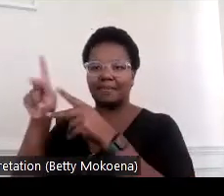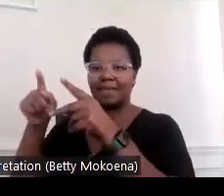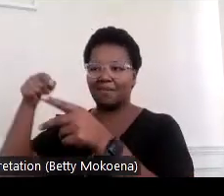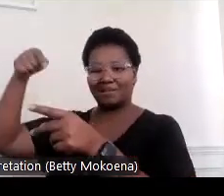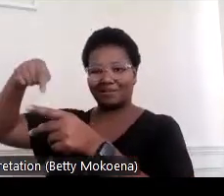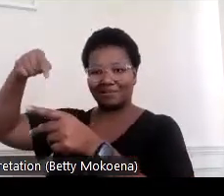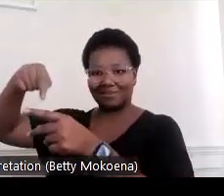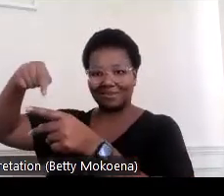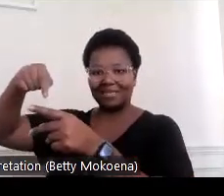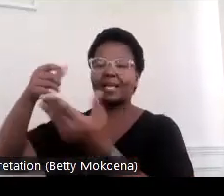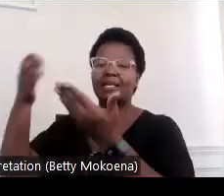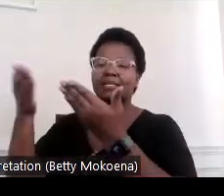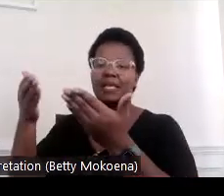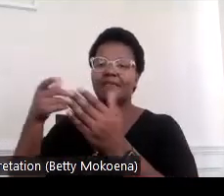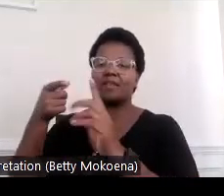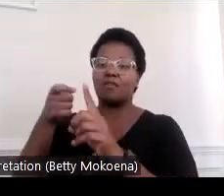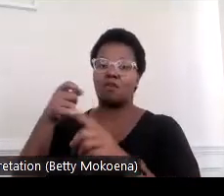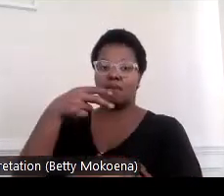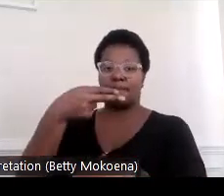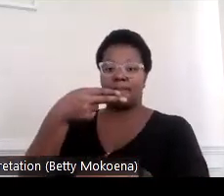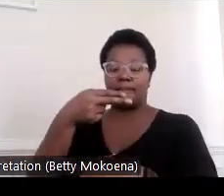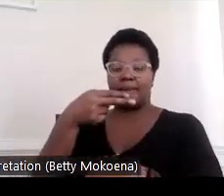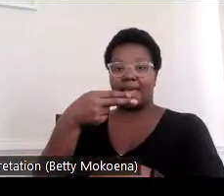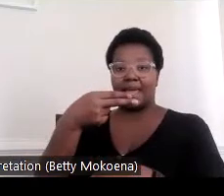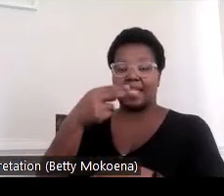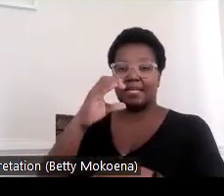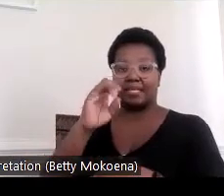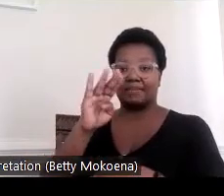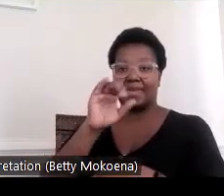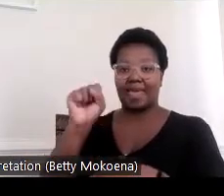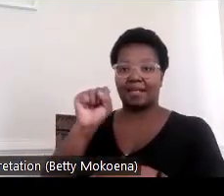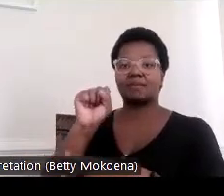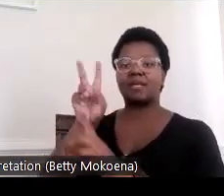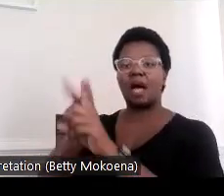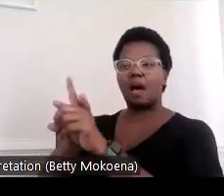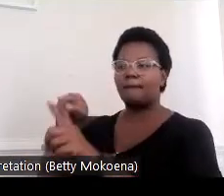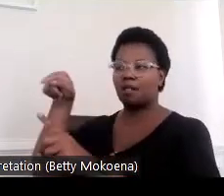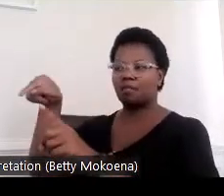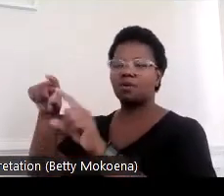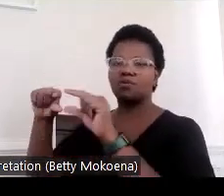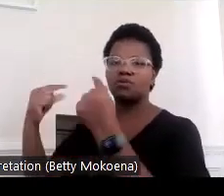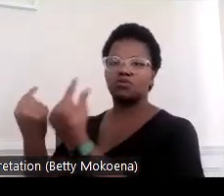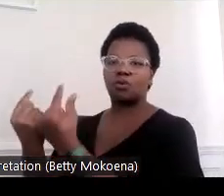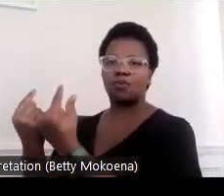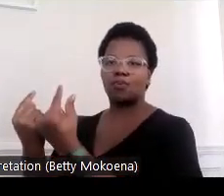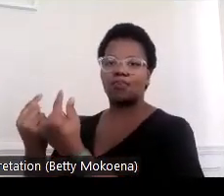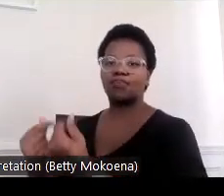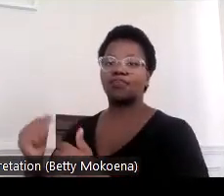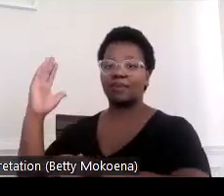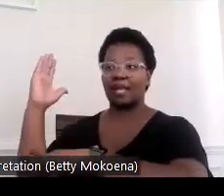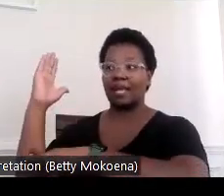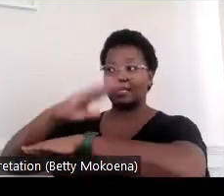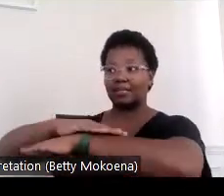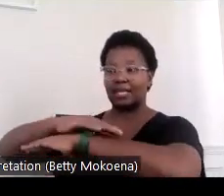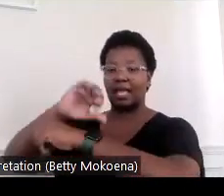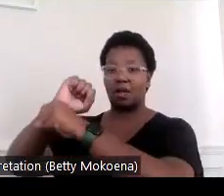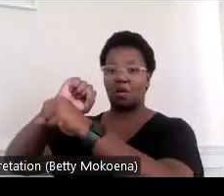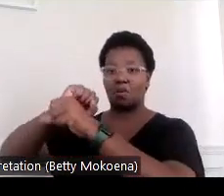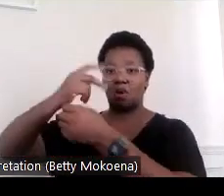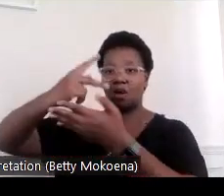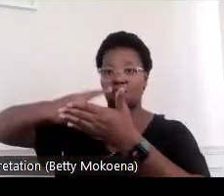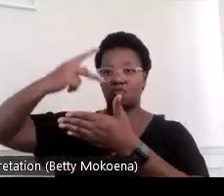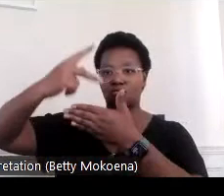en la cual ese grupo de personas con discapacidades se ubican y esos son a las cuales se aplica la regla final hsbs así que